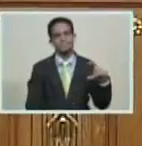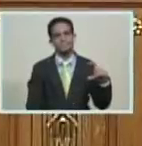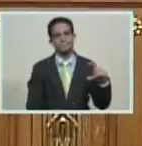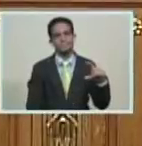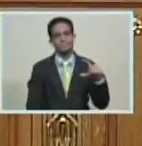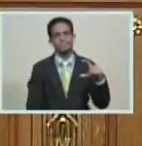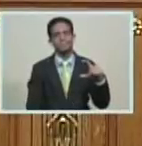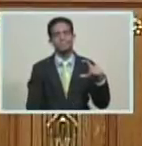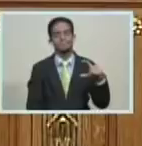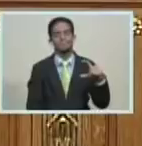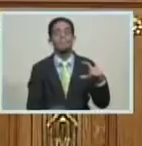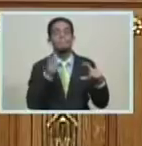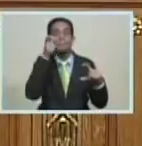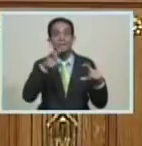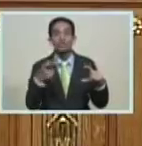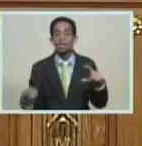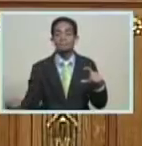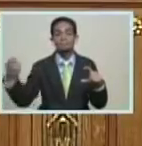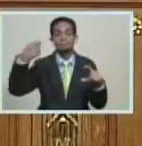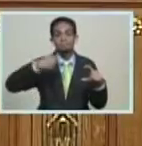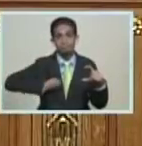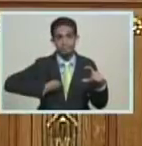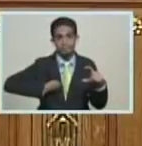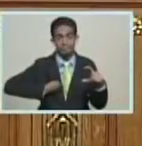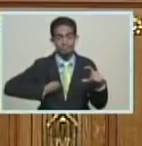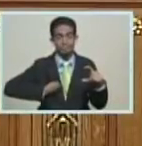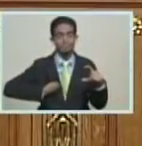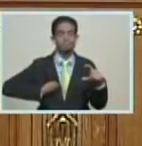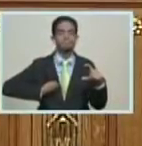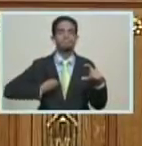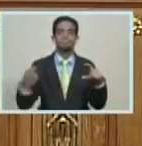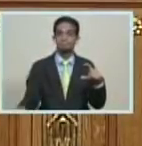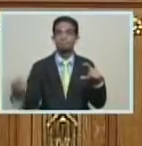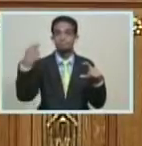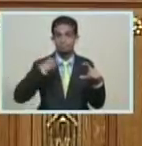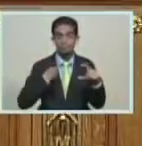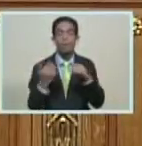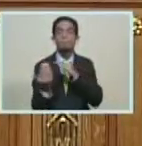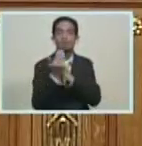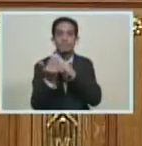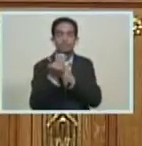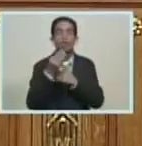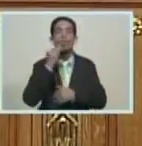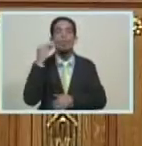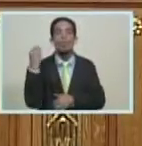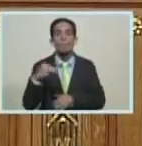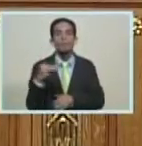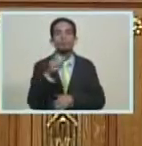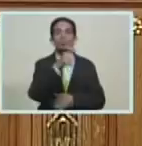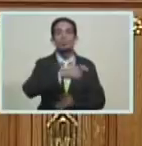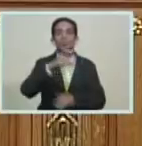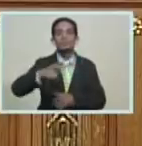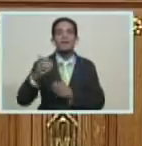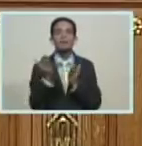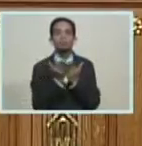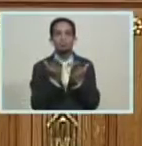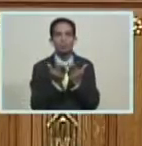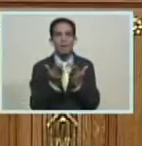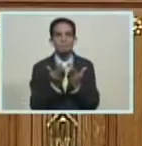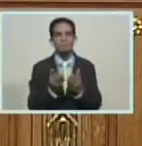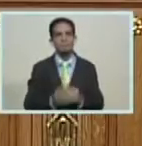los pensionados y pensionadas. A través del carnet de la patria, la protección de la juventud, de los estudiantes y del